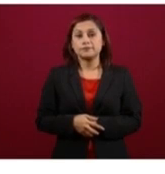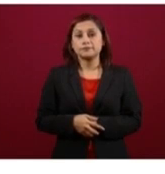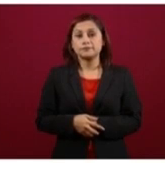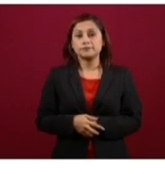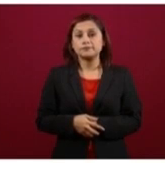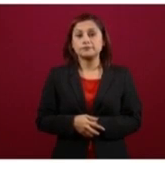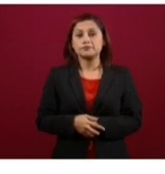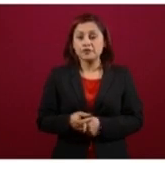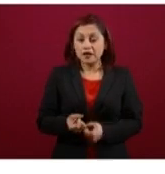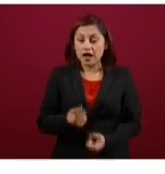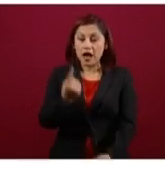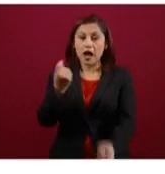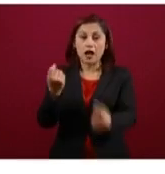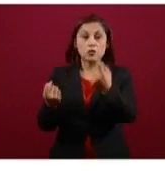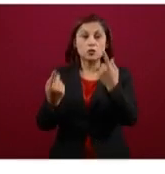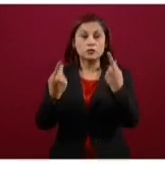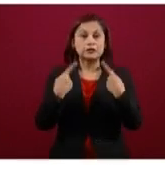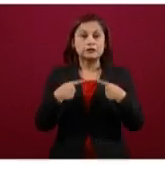miedo, la